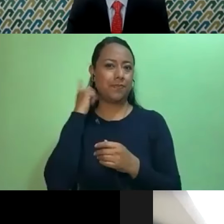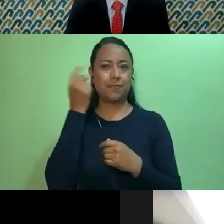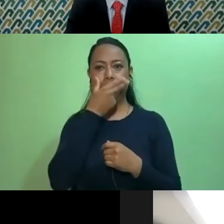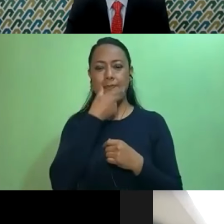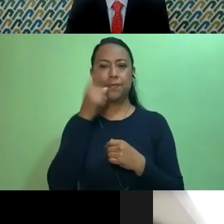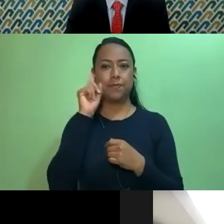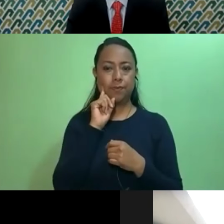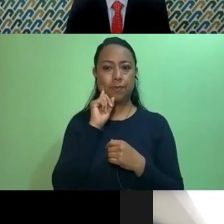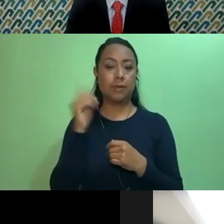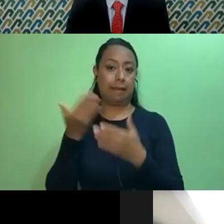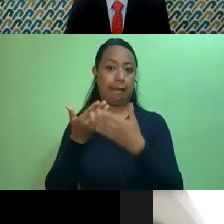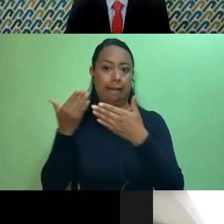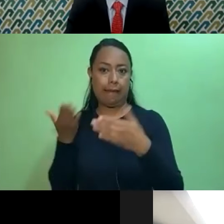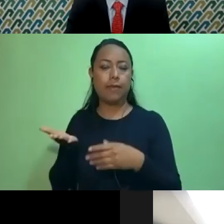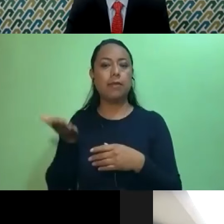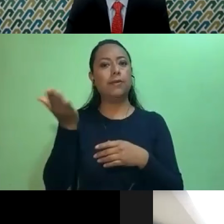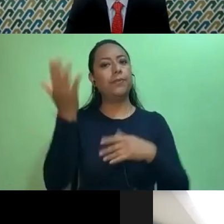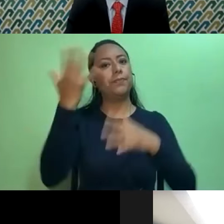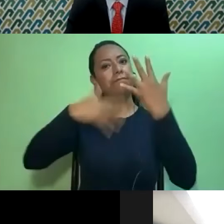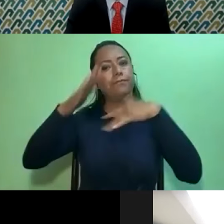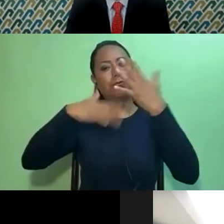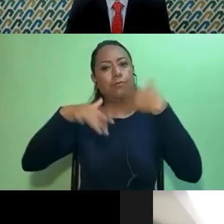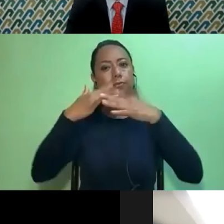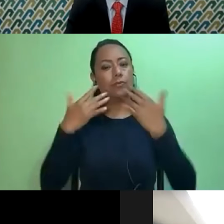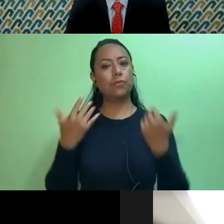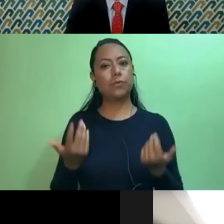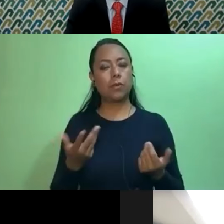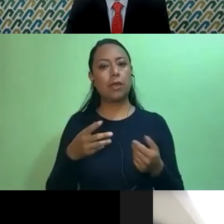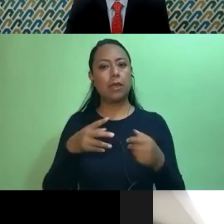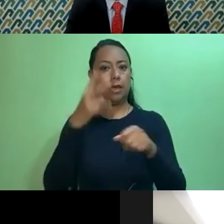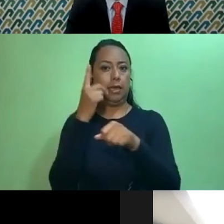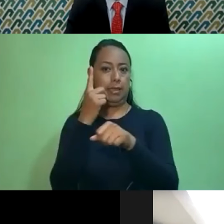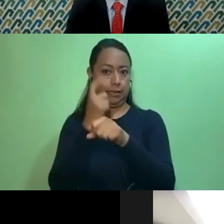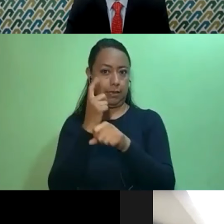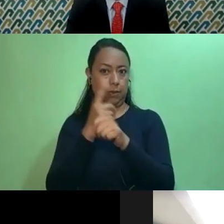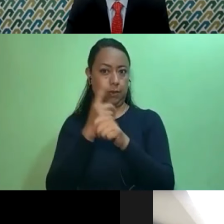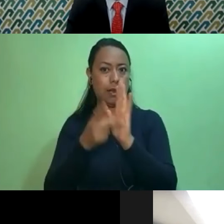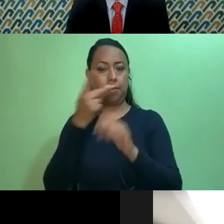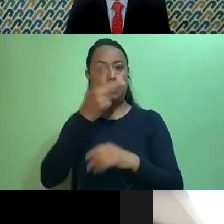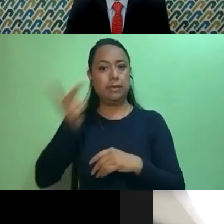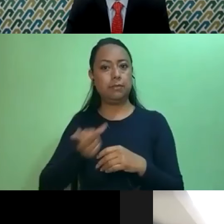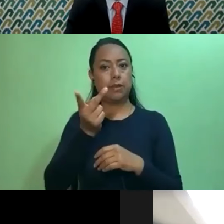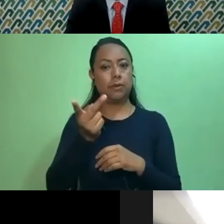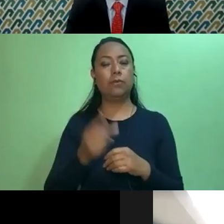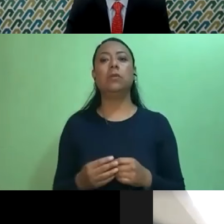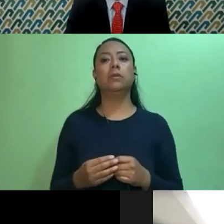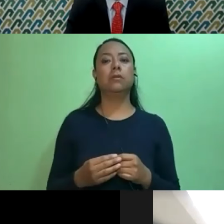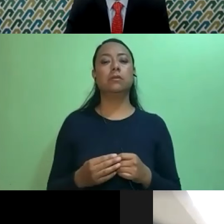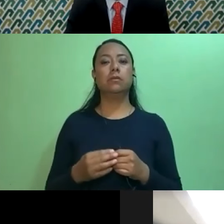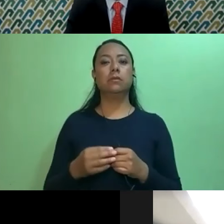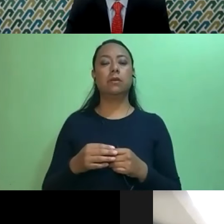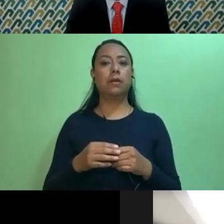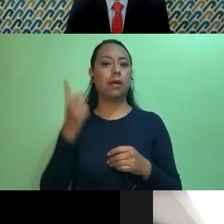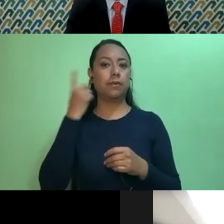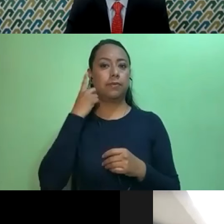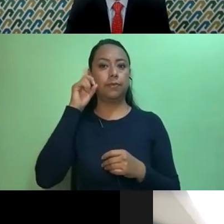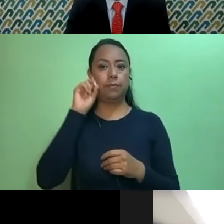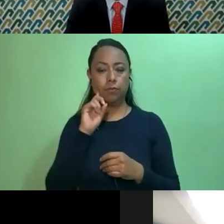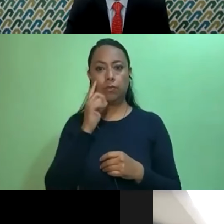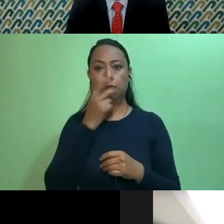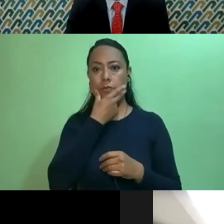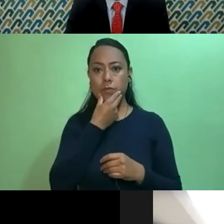han solicitado hacer uso de la palabra en la primera ronda por las diputadas y diputados sin